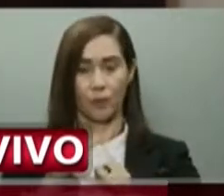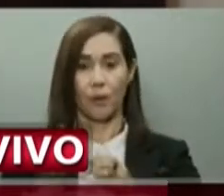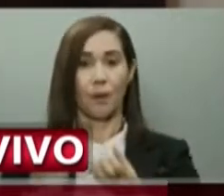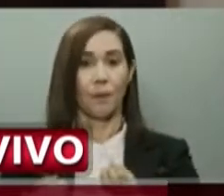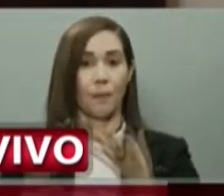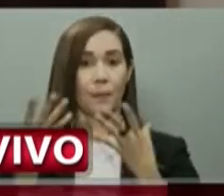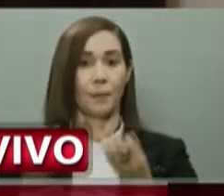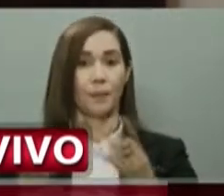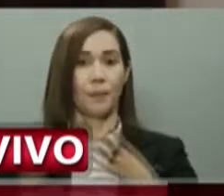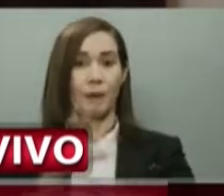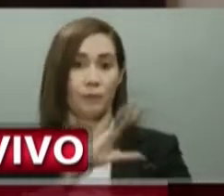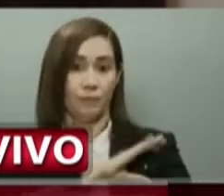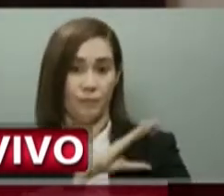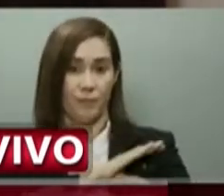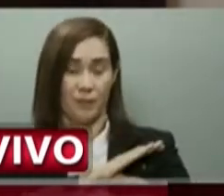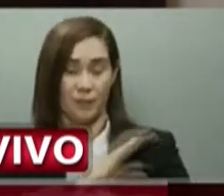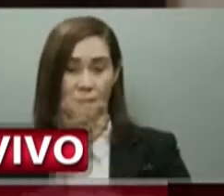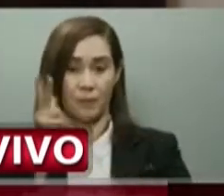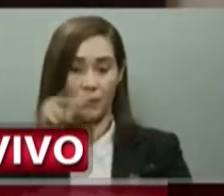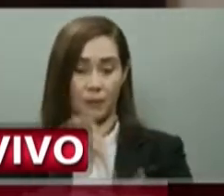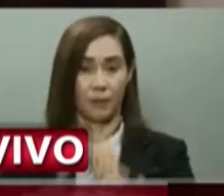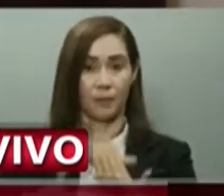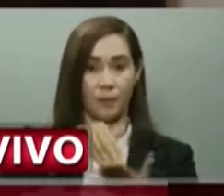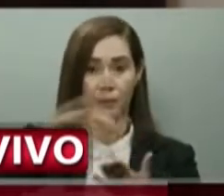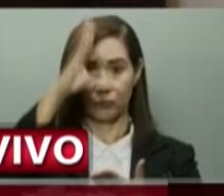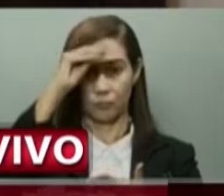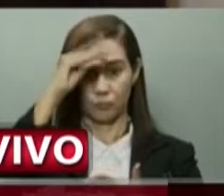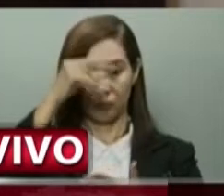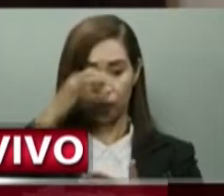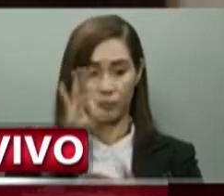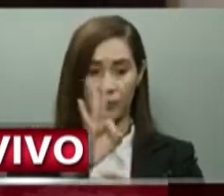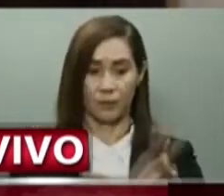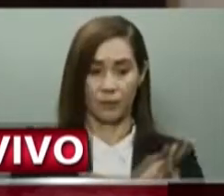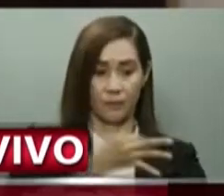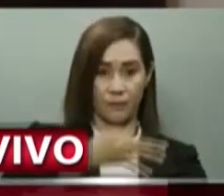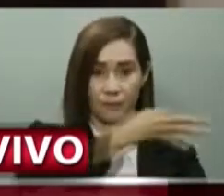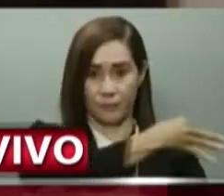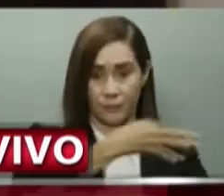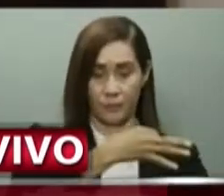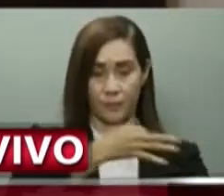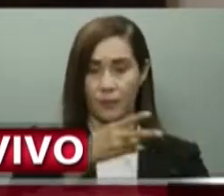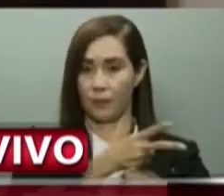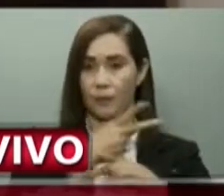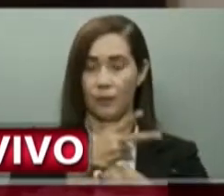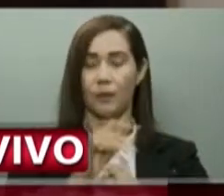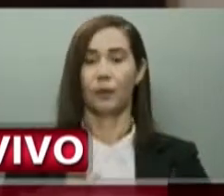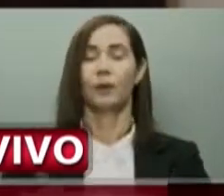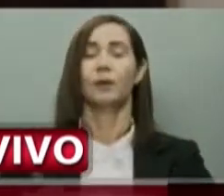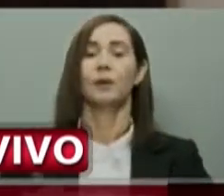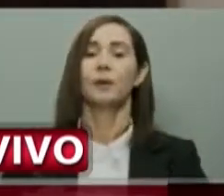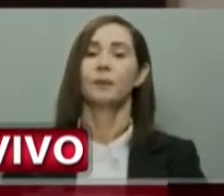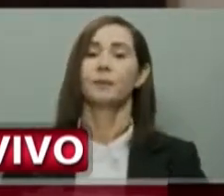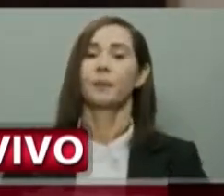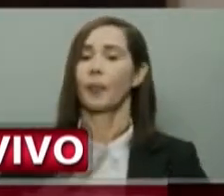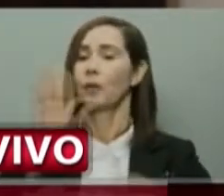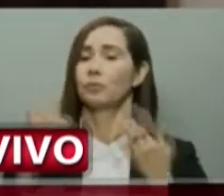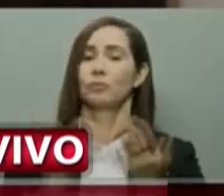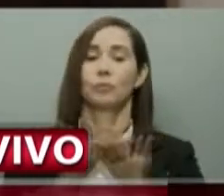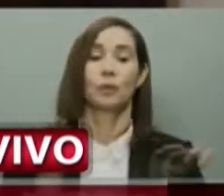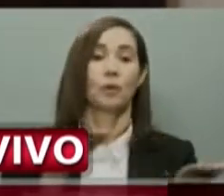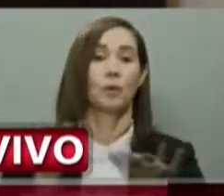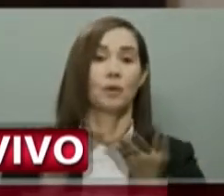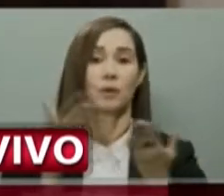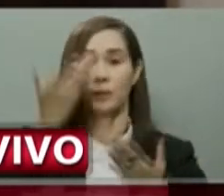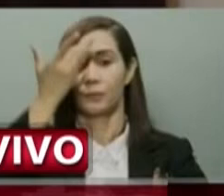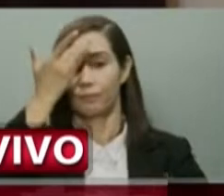incrementado en más de 3.500 hombres en la seguridad de la frontera. Tenemos todos los servicios